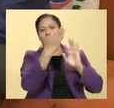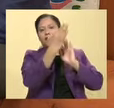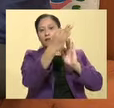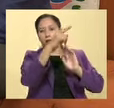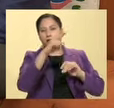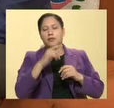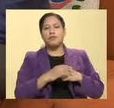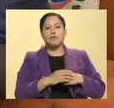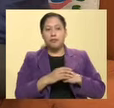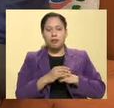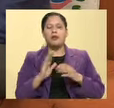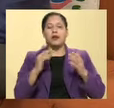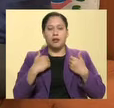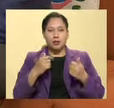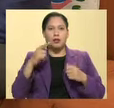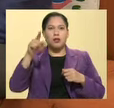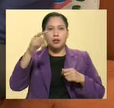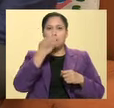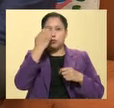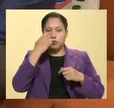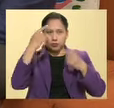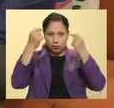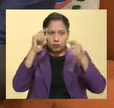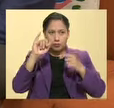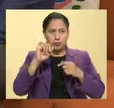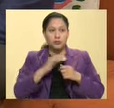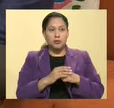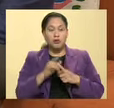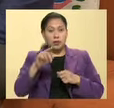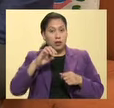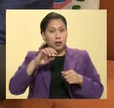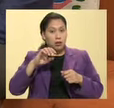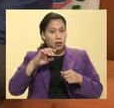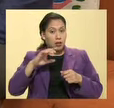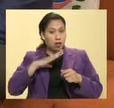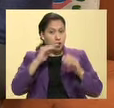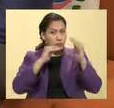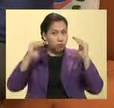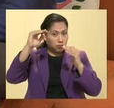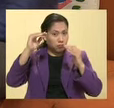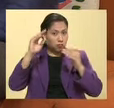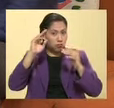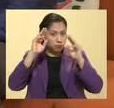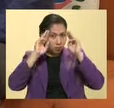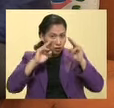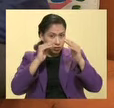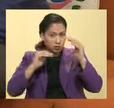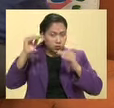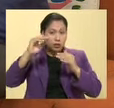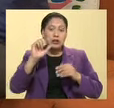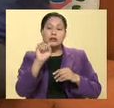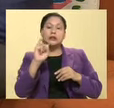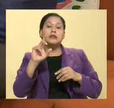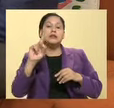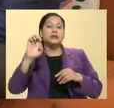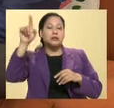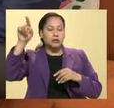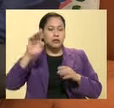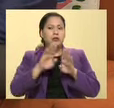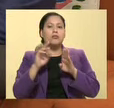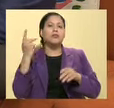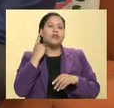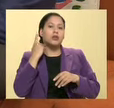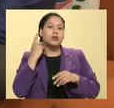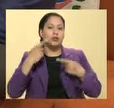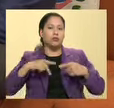Ah, exactamente. Bueno, esa es tu carrera, digamos. Esa es mi carrera. ¿Tienes alguna especie como de posgrado o especialidad? Pues en el CIDE, ¿no? Sobre